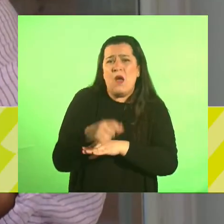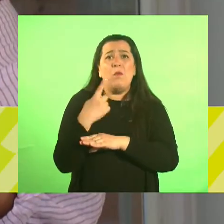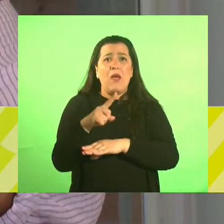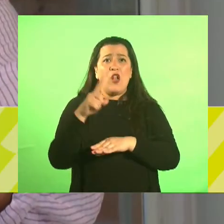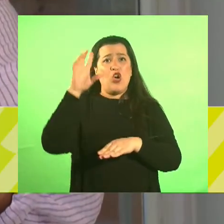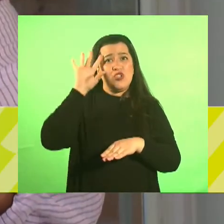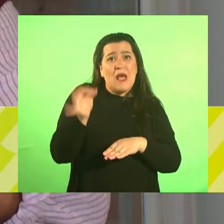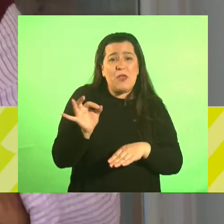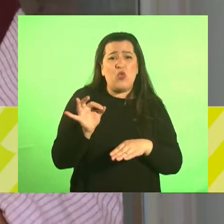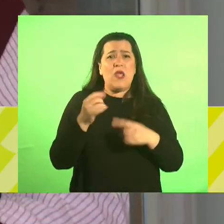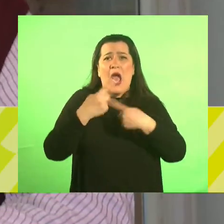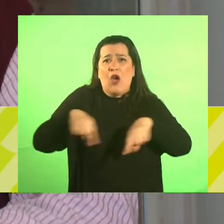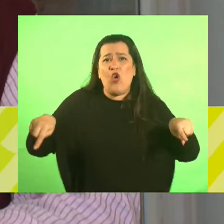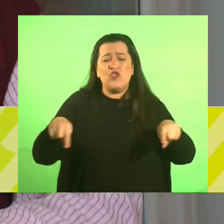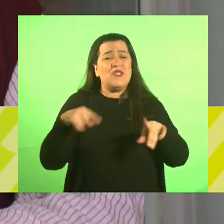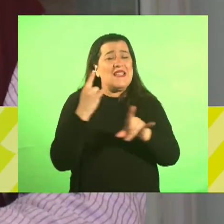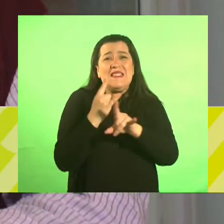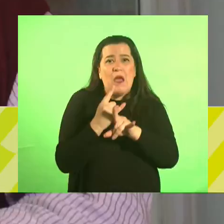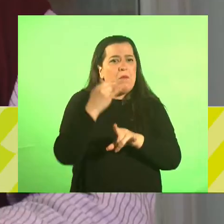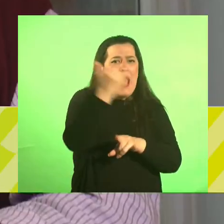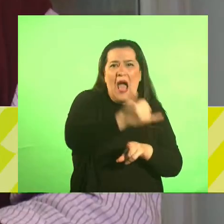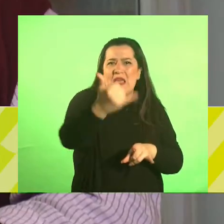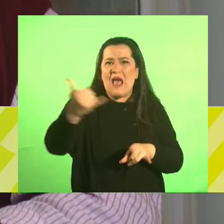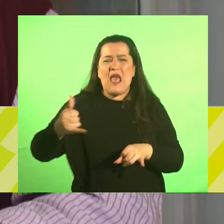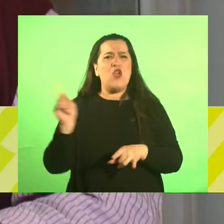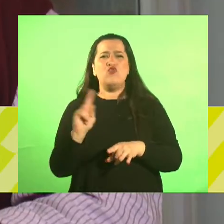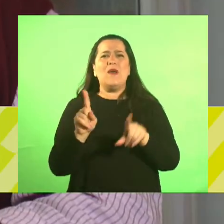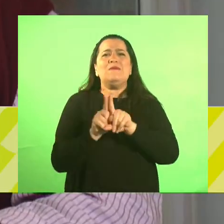esas sabidurías tan prácticas siempre aparecen. No es